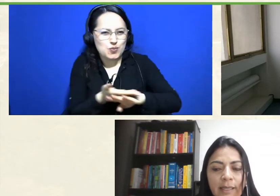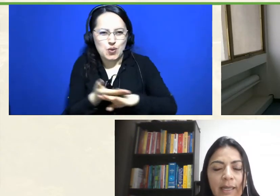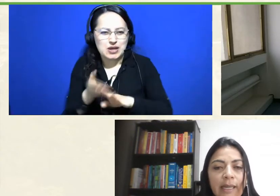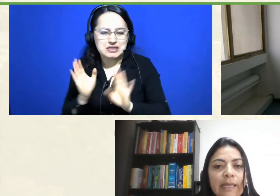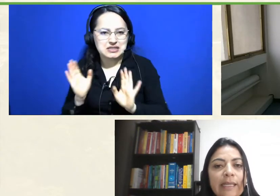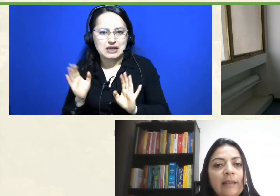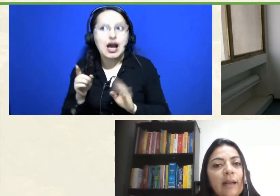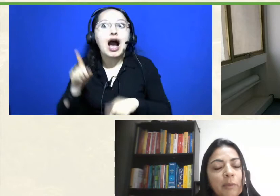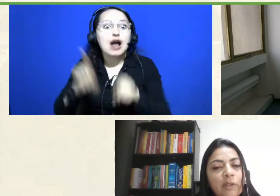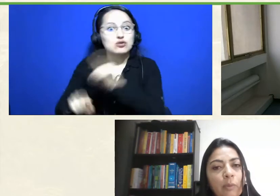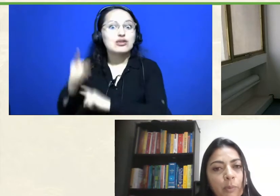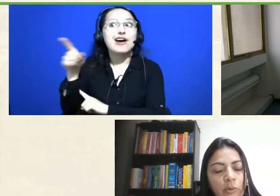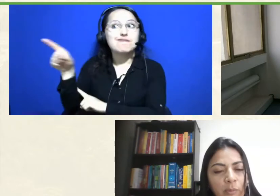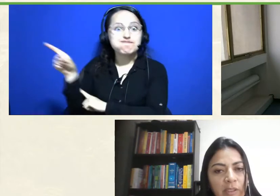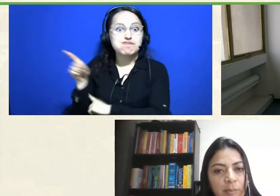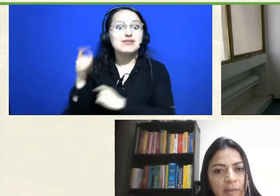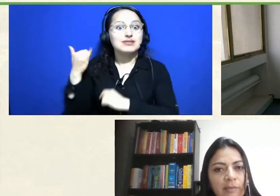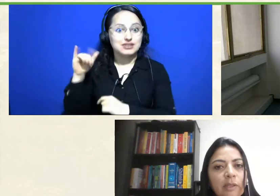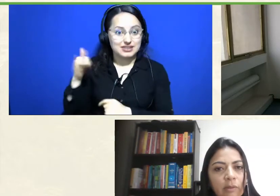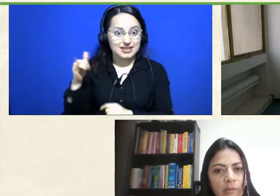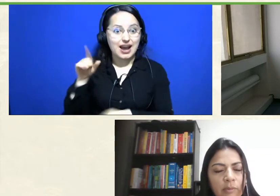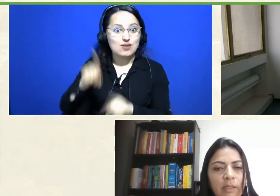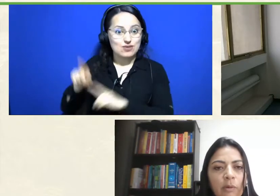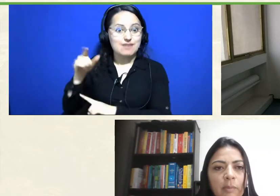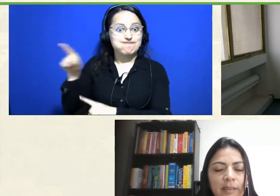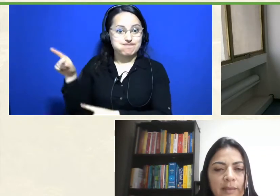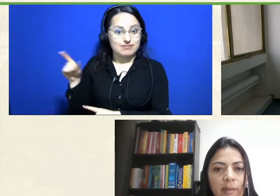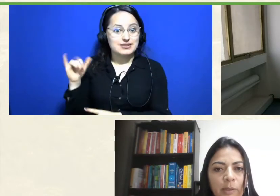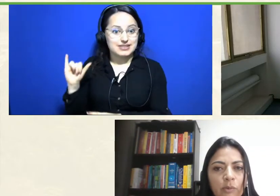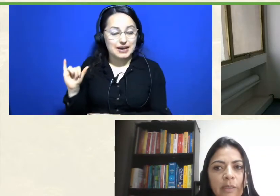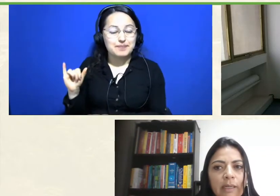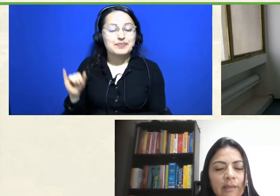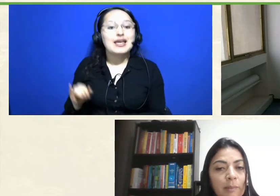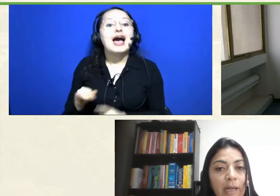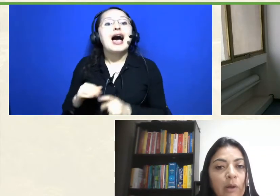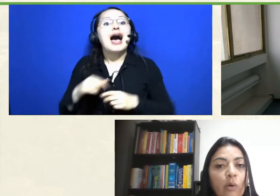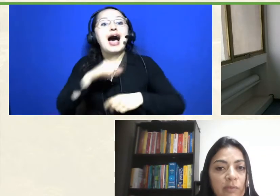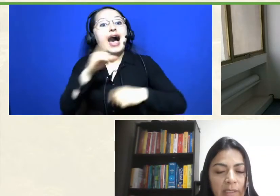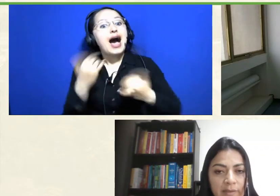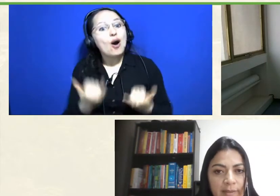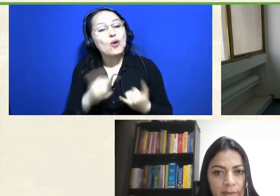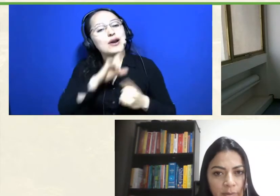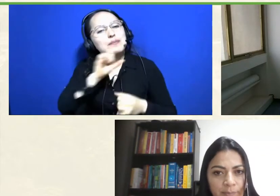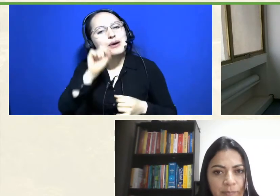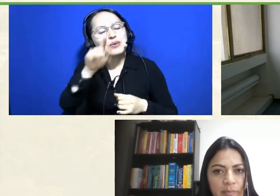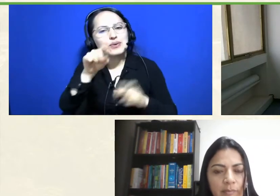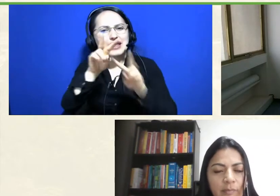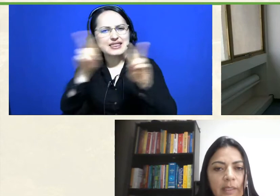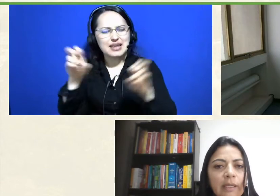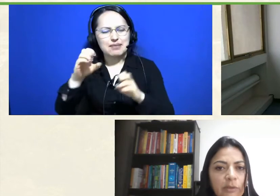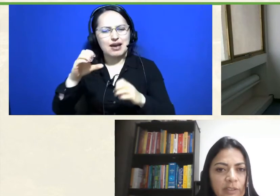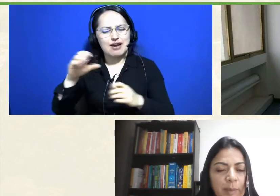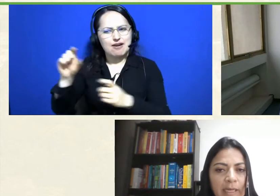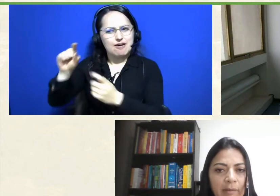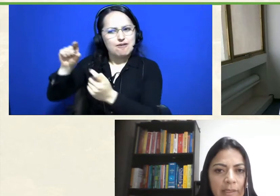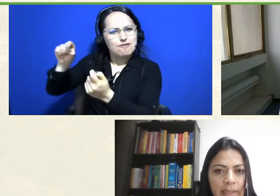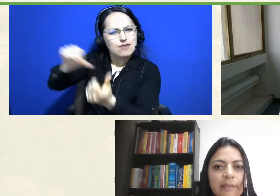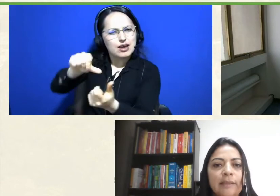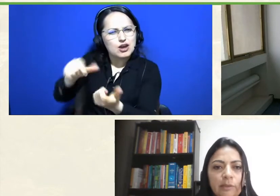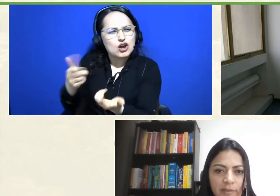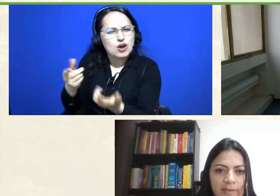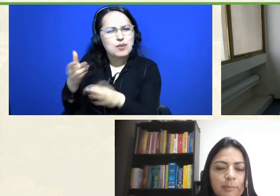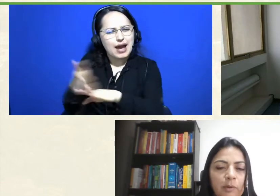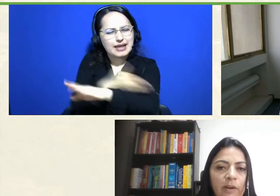existen. Y entramos a un punto muy específico que quiero volver a hacer la pregunta, el tema de la cofinanciación, que nos explicaba